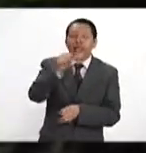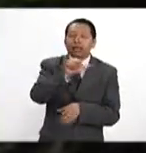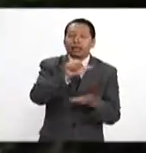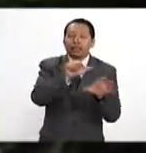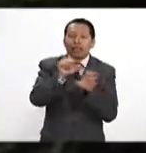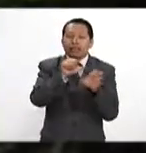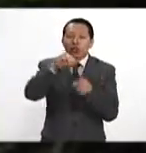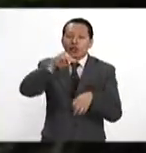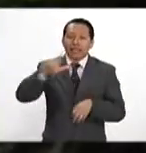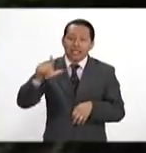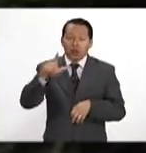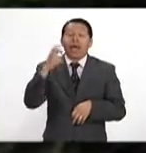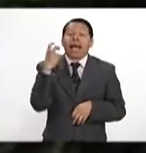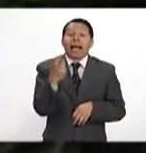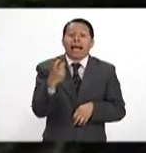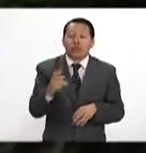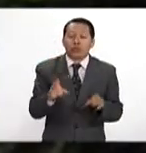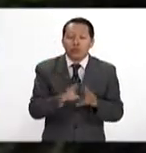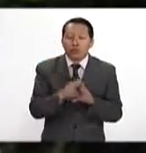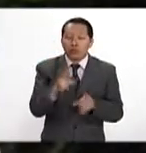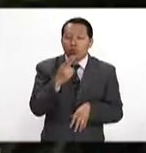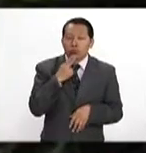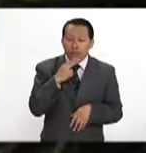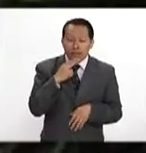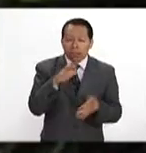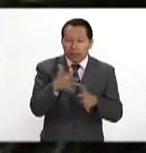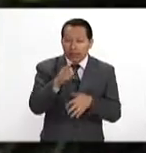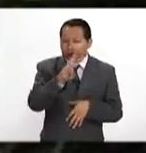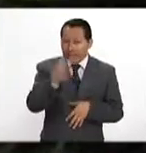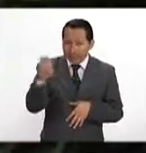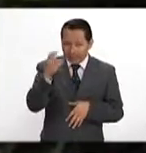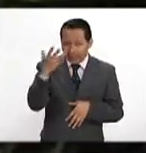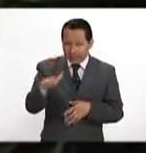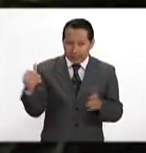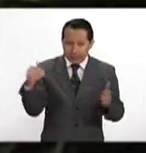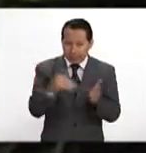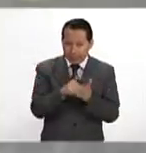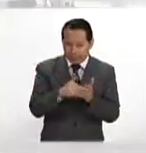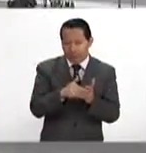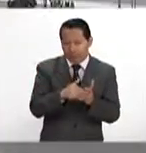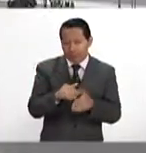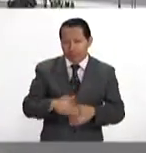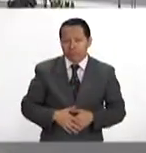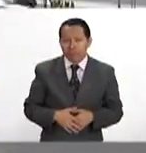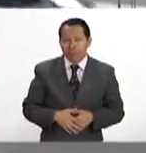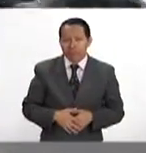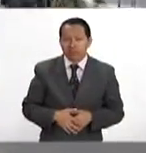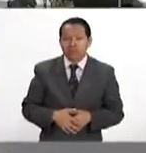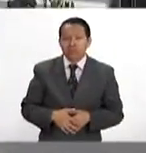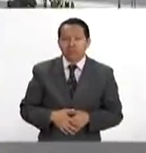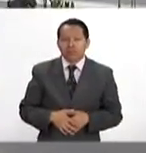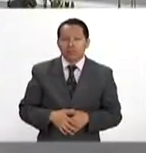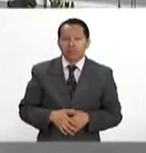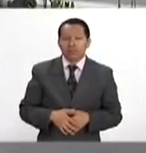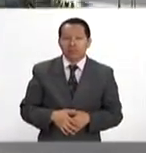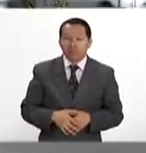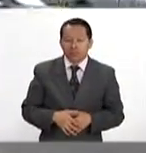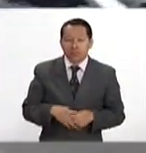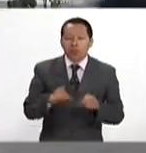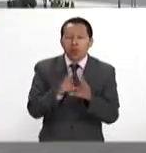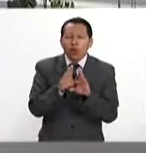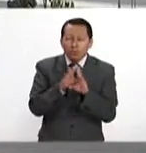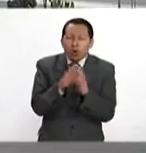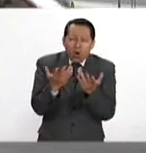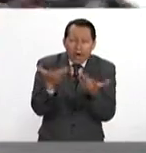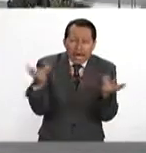mililitros y en esta etapa fueron utilizadas más de 310,000 piezas. La estructura está construida